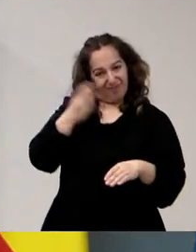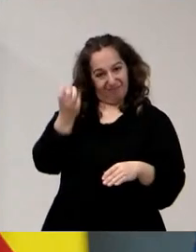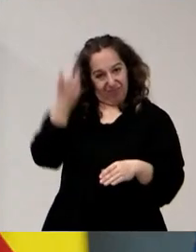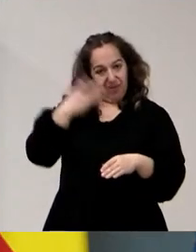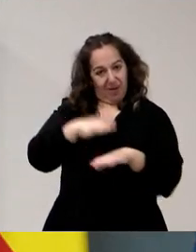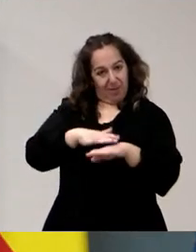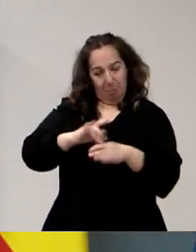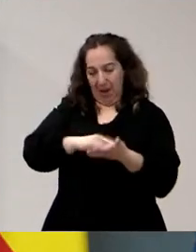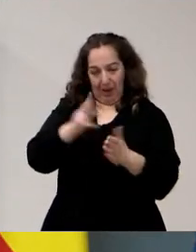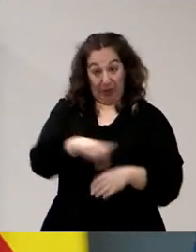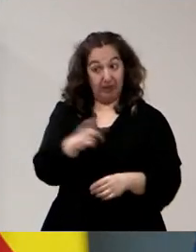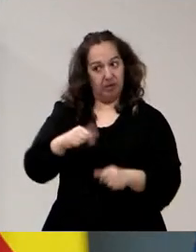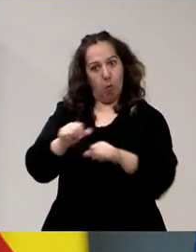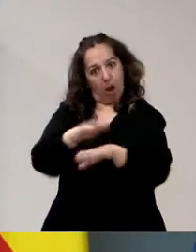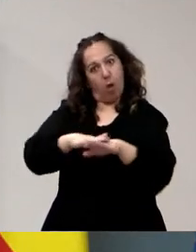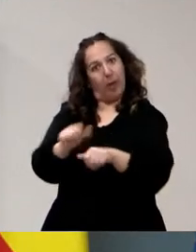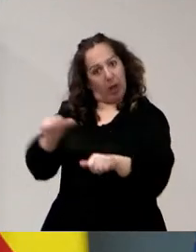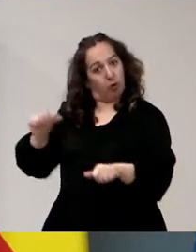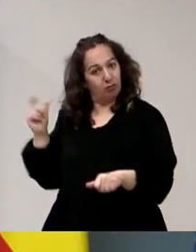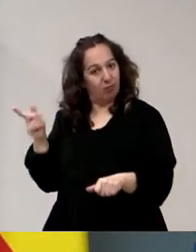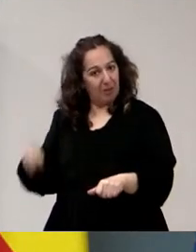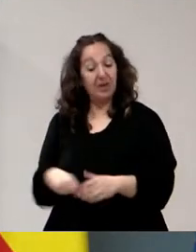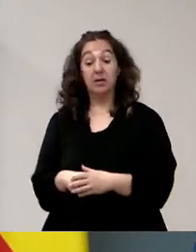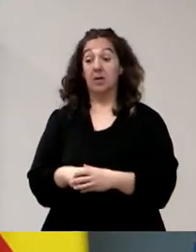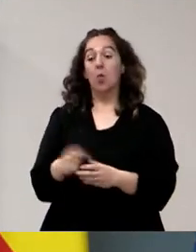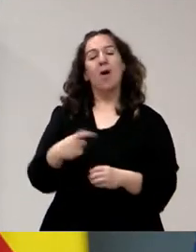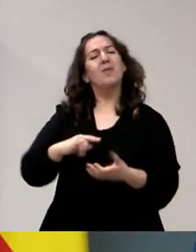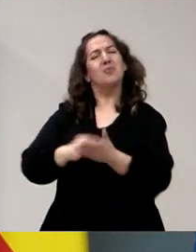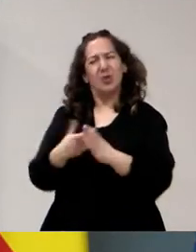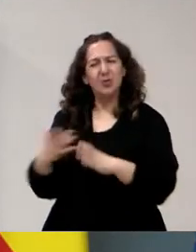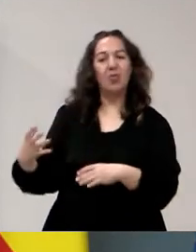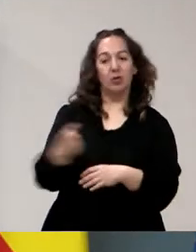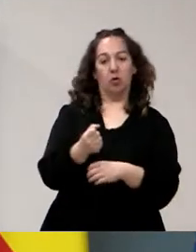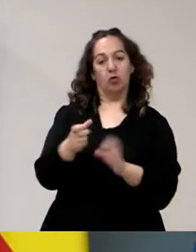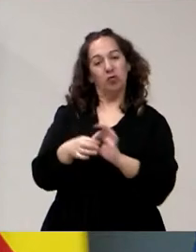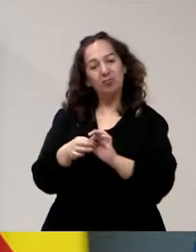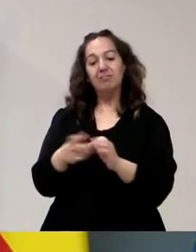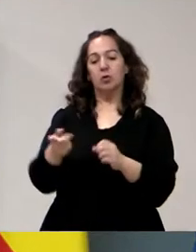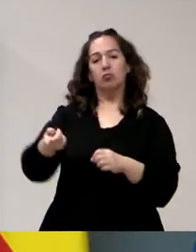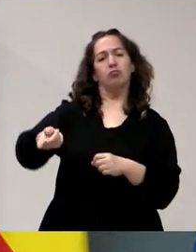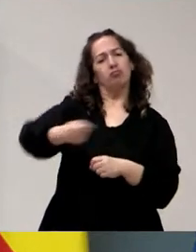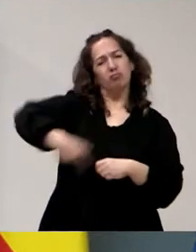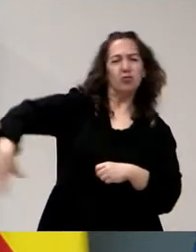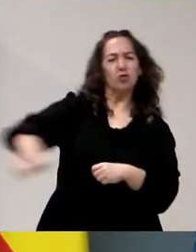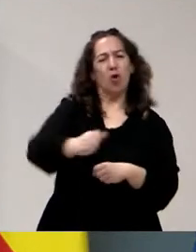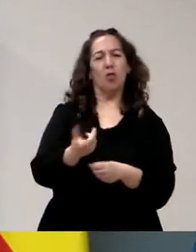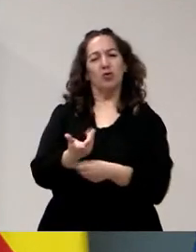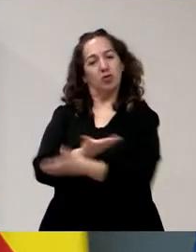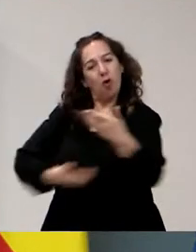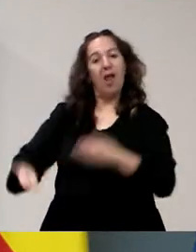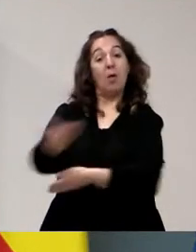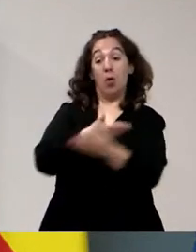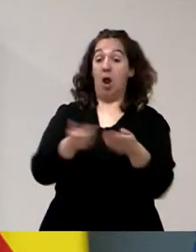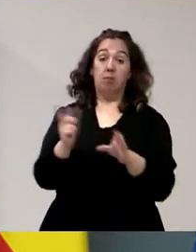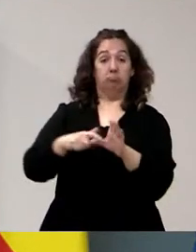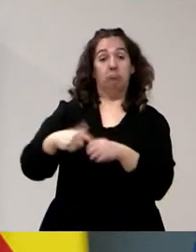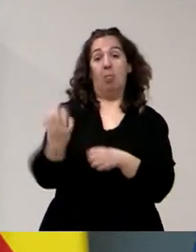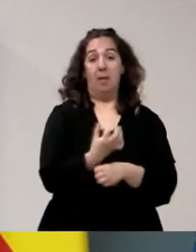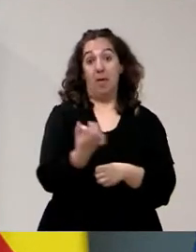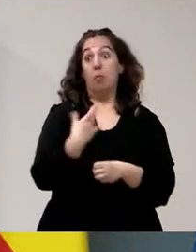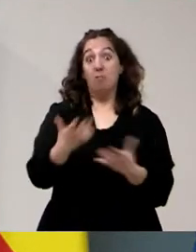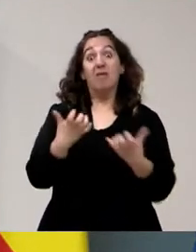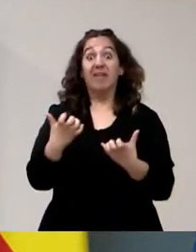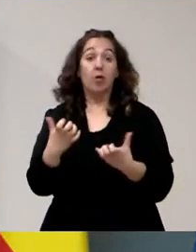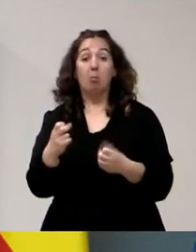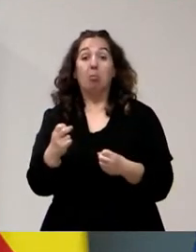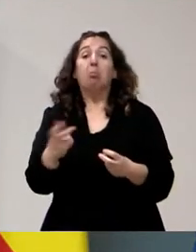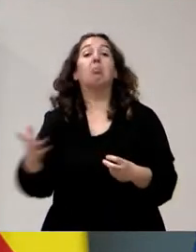anteriores y entendemos que este es un proyecto de todos que atañe a todos que tiene que implicar a todos porque beneficia a todos